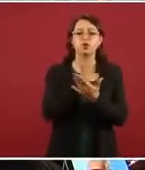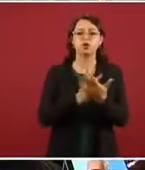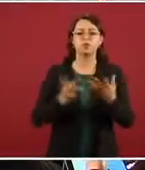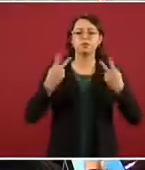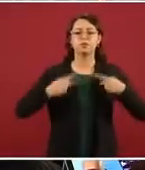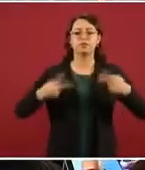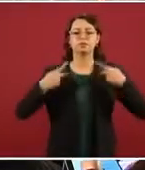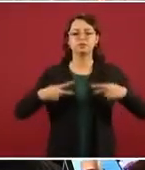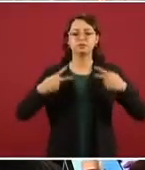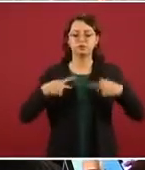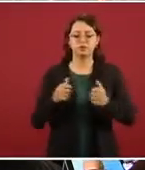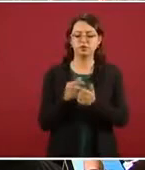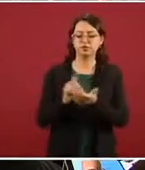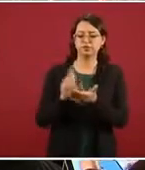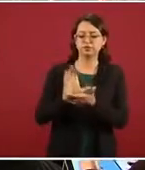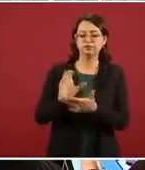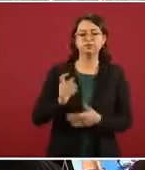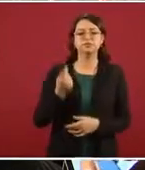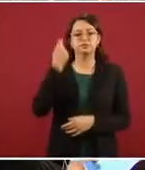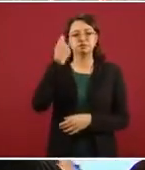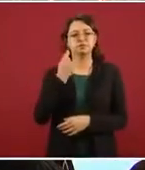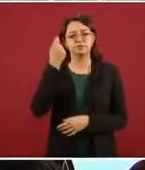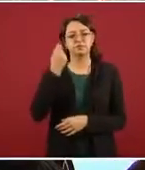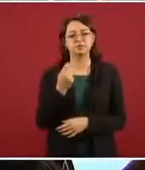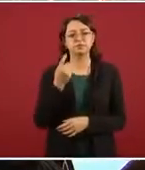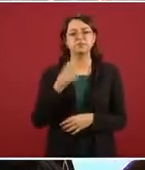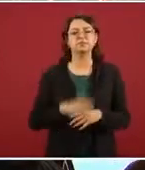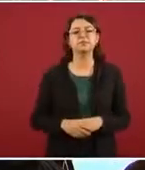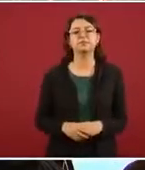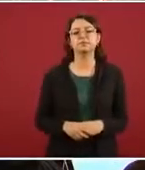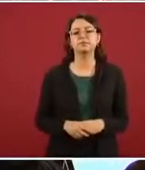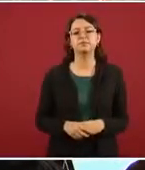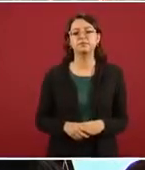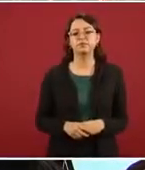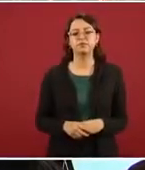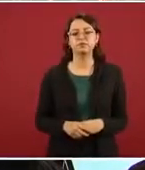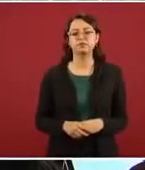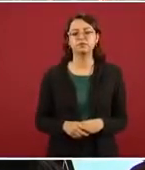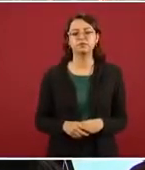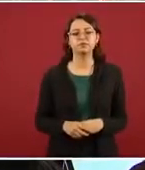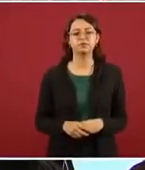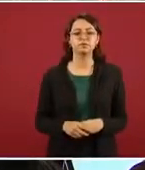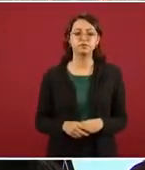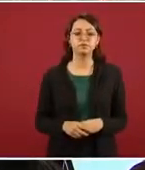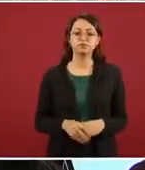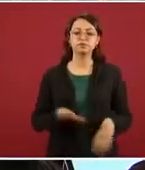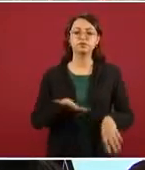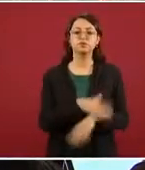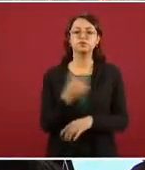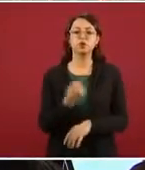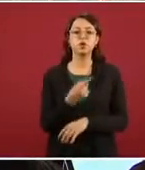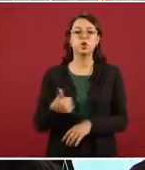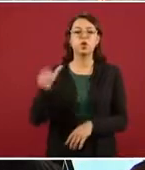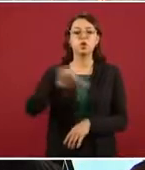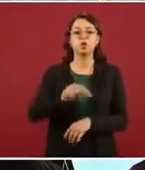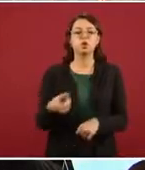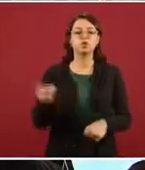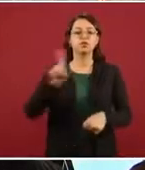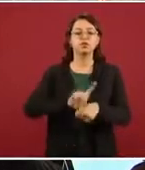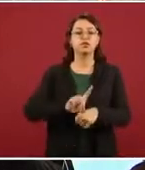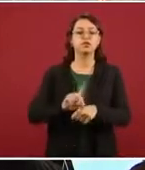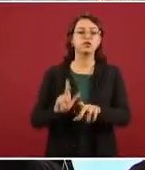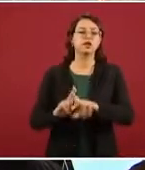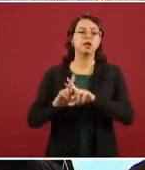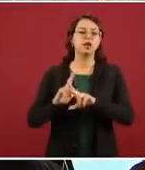a personas con discapacidad, porque hoy es el día de